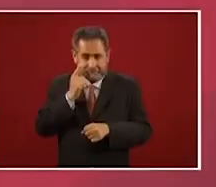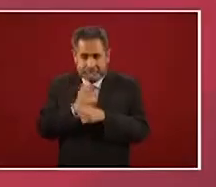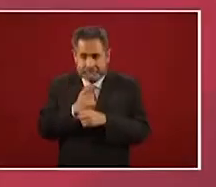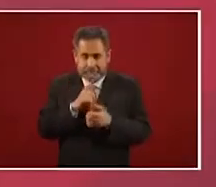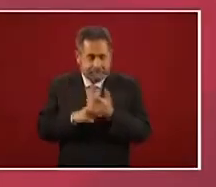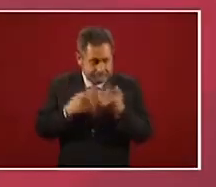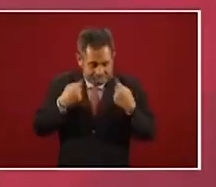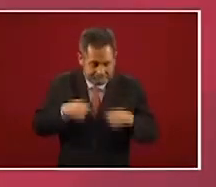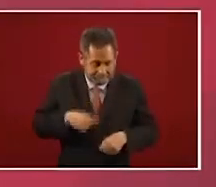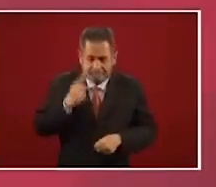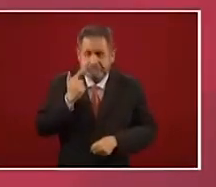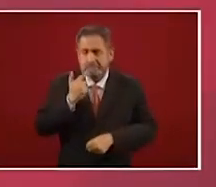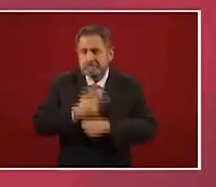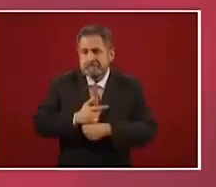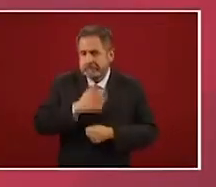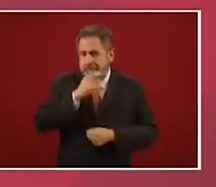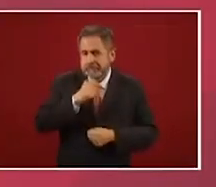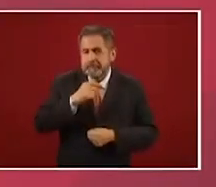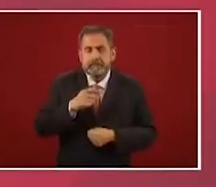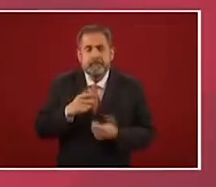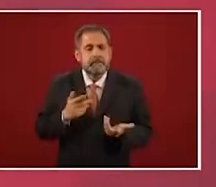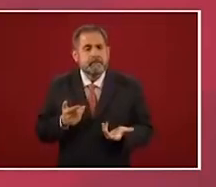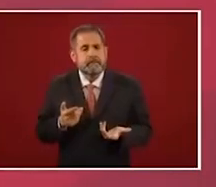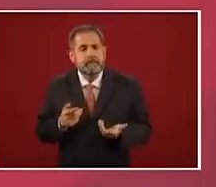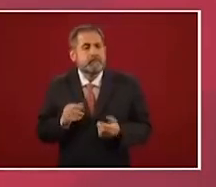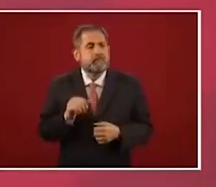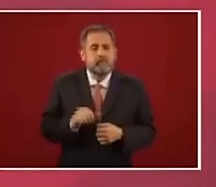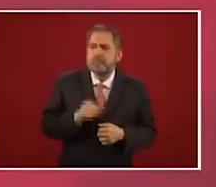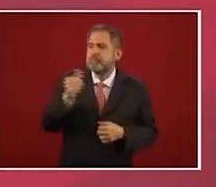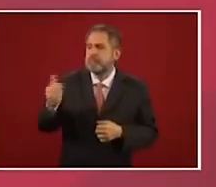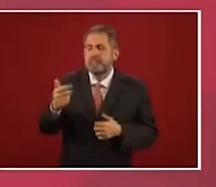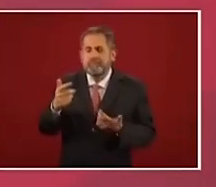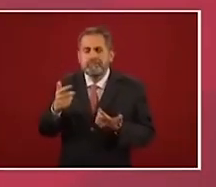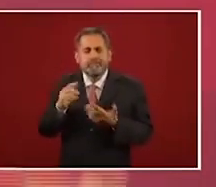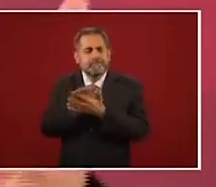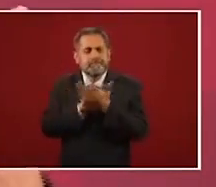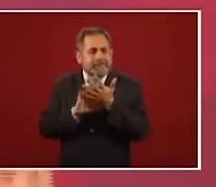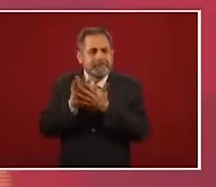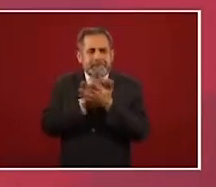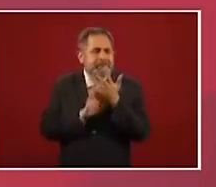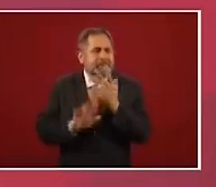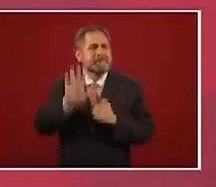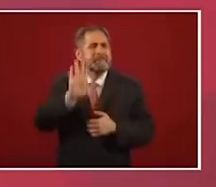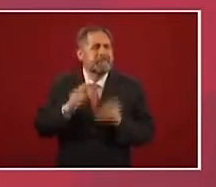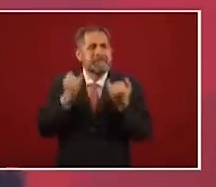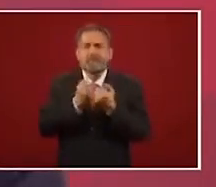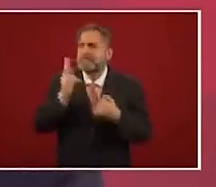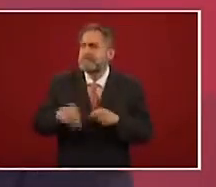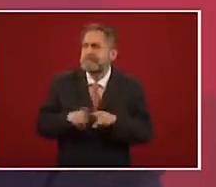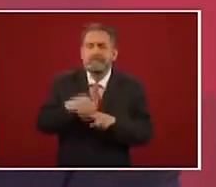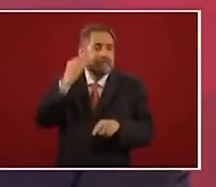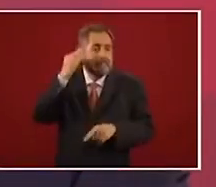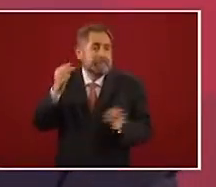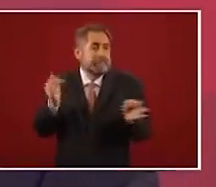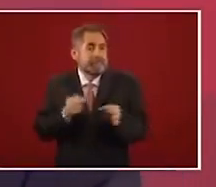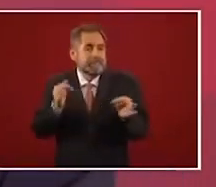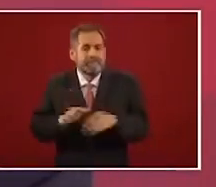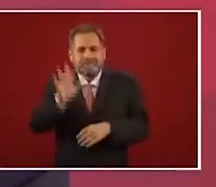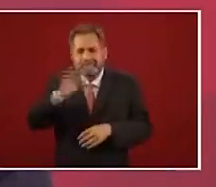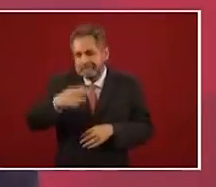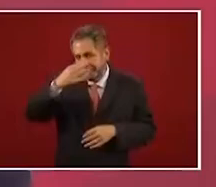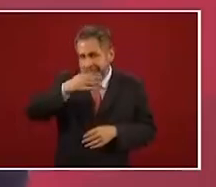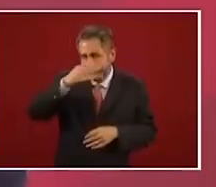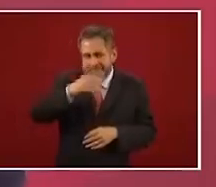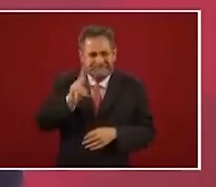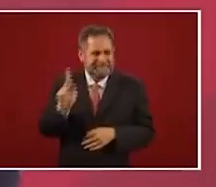la persona, indistinguible de cualquier otra enfermedad respiratoria que ocurre en esta temporada de frío. Los síntomas